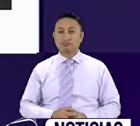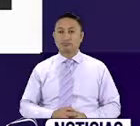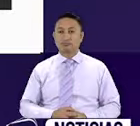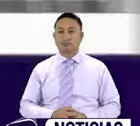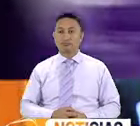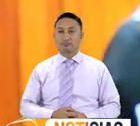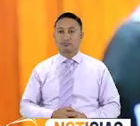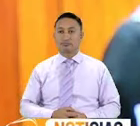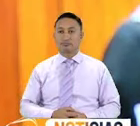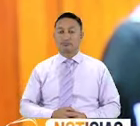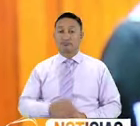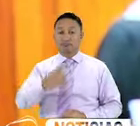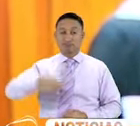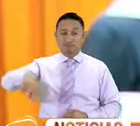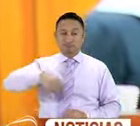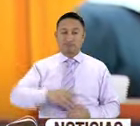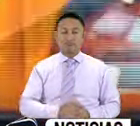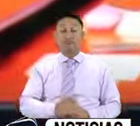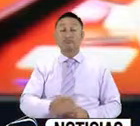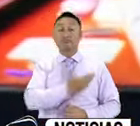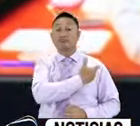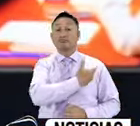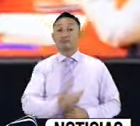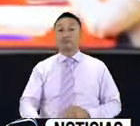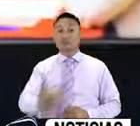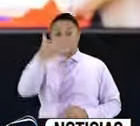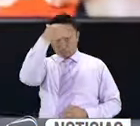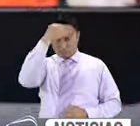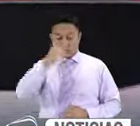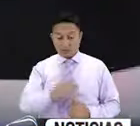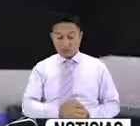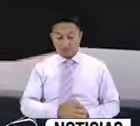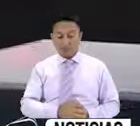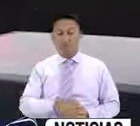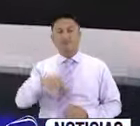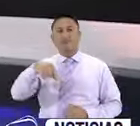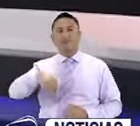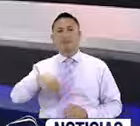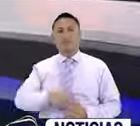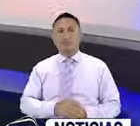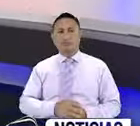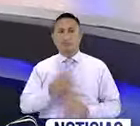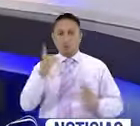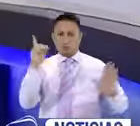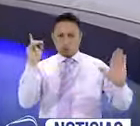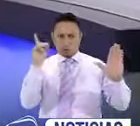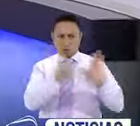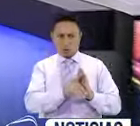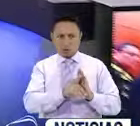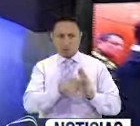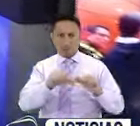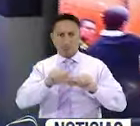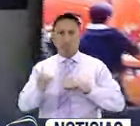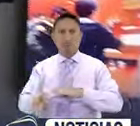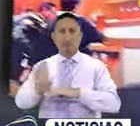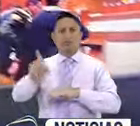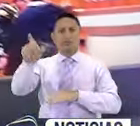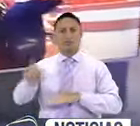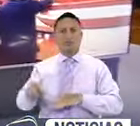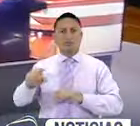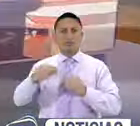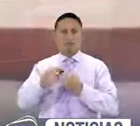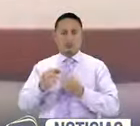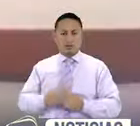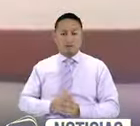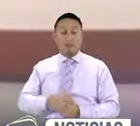Al volver, el presidente de la República, Daniel Noboa, rechazó las graves acusaciones de parte de la asambleísta correísta Mónica